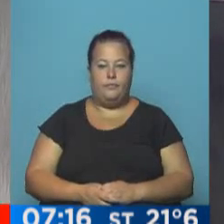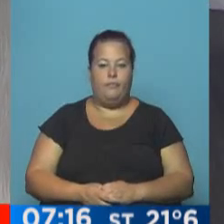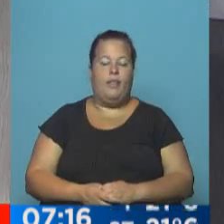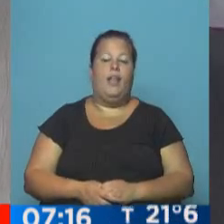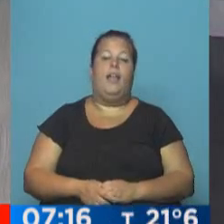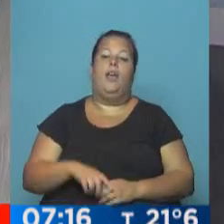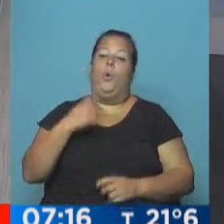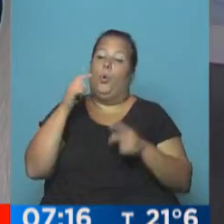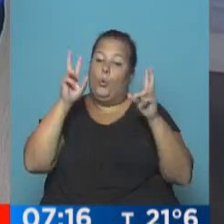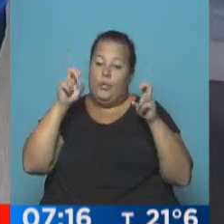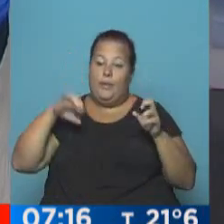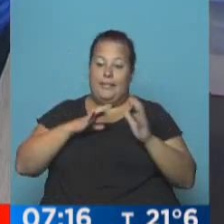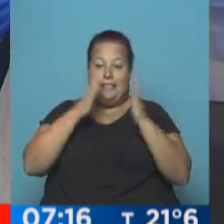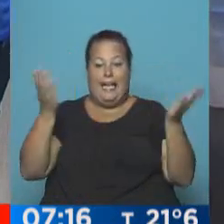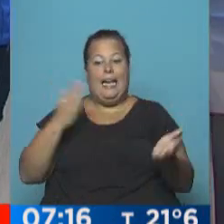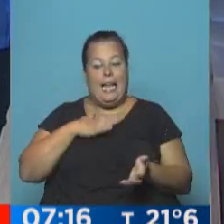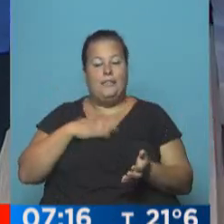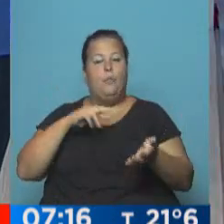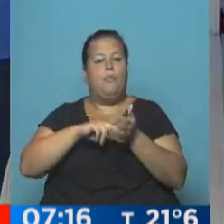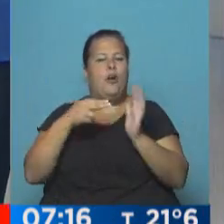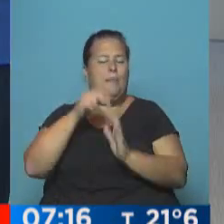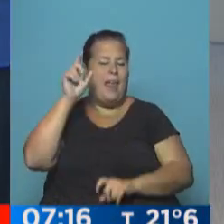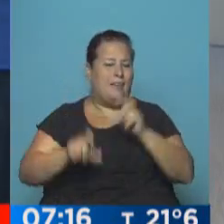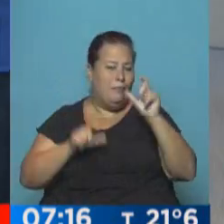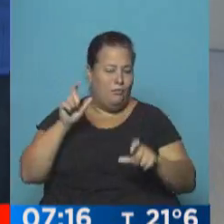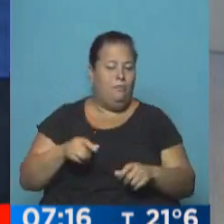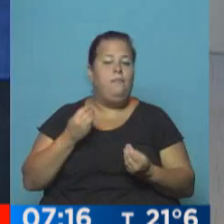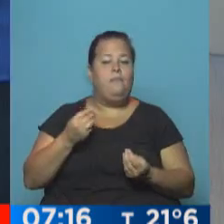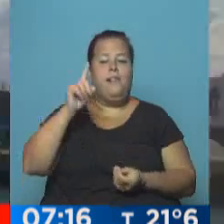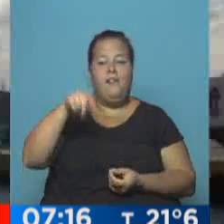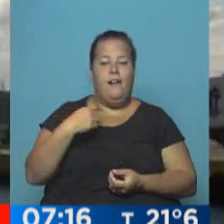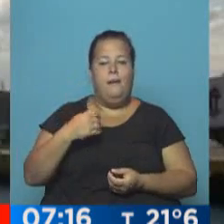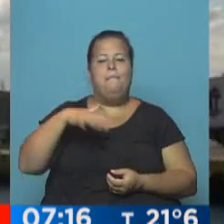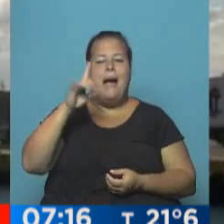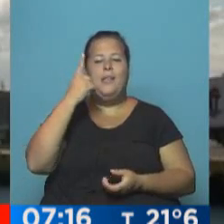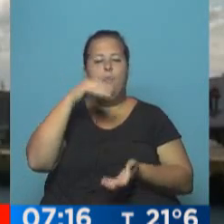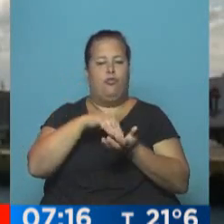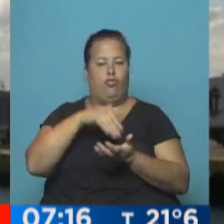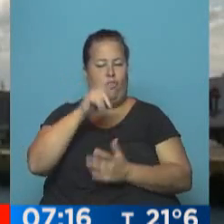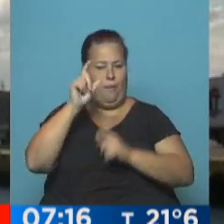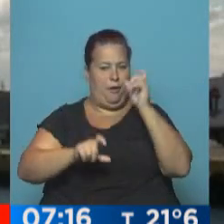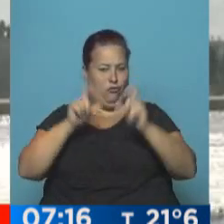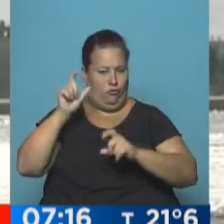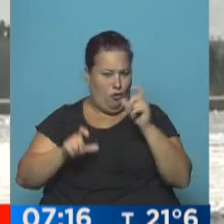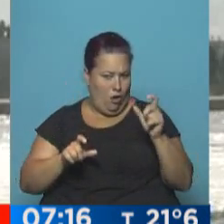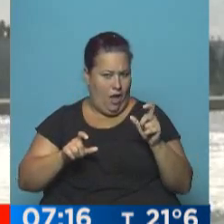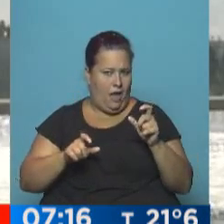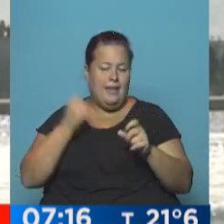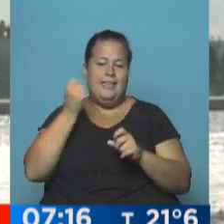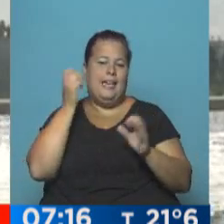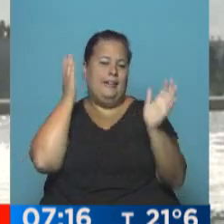y uno de los grandes temas que ha tenido este año, lamentablemente, una crisis humanitaria que ha llevado a más de 1 millón de personas a